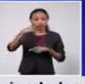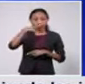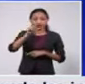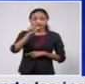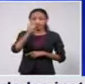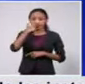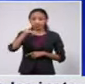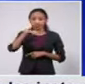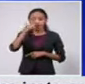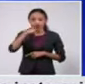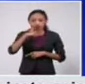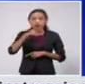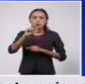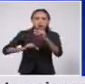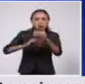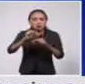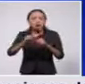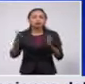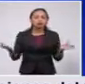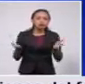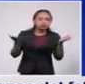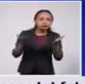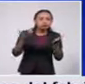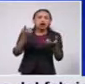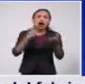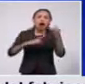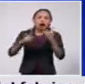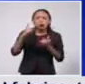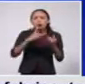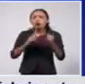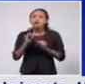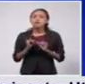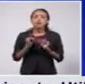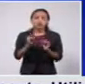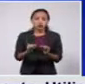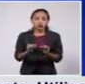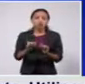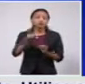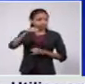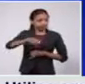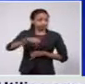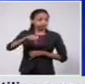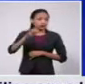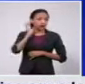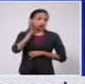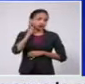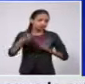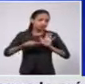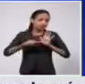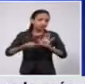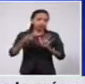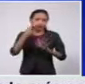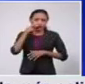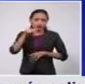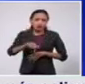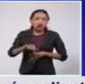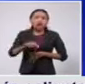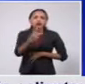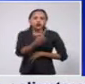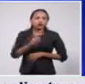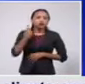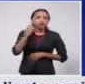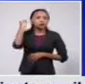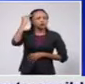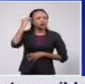reportaje. Y bueno, pues cifrar ahí un grupo, no digamos de esperanza, sino de cosas positivas